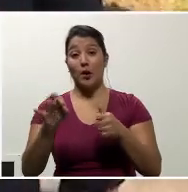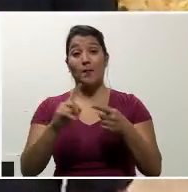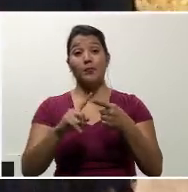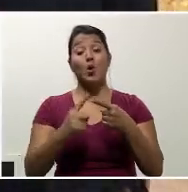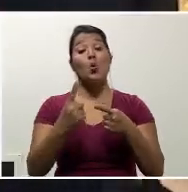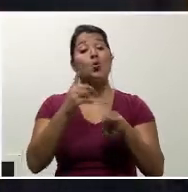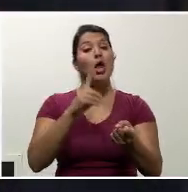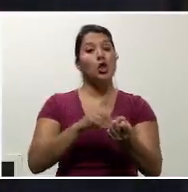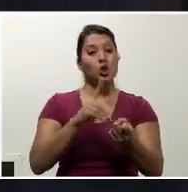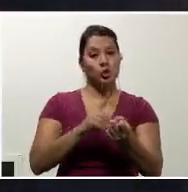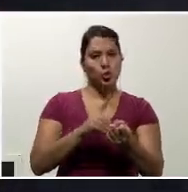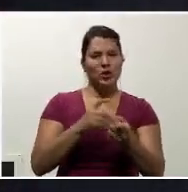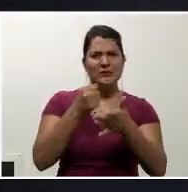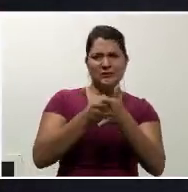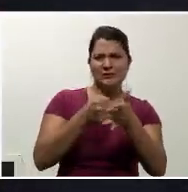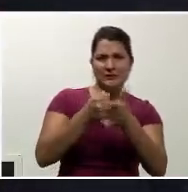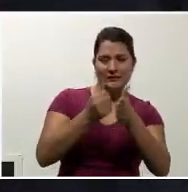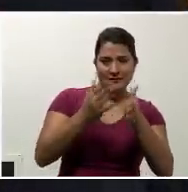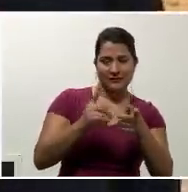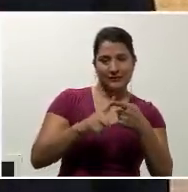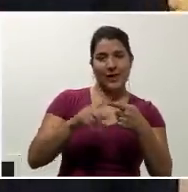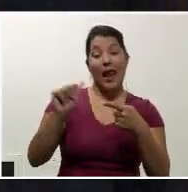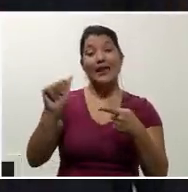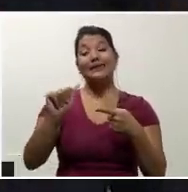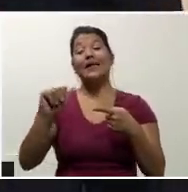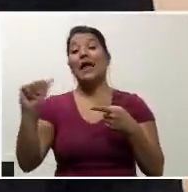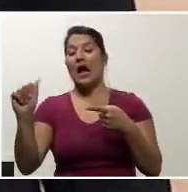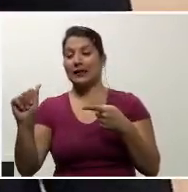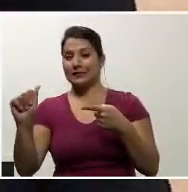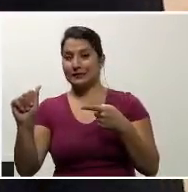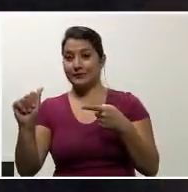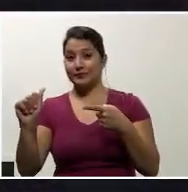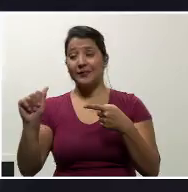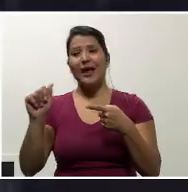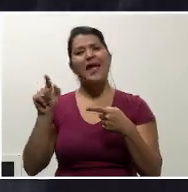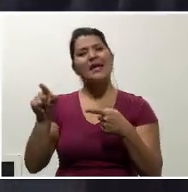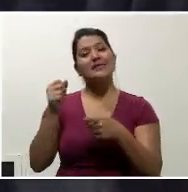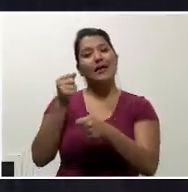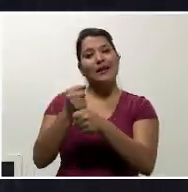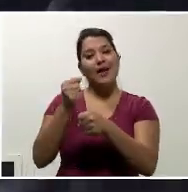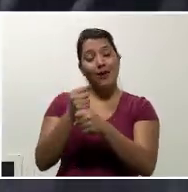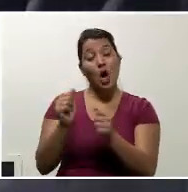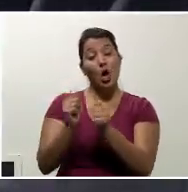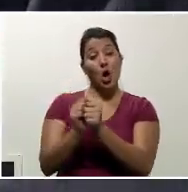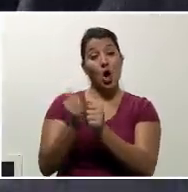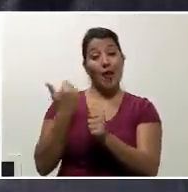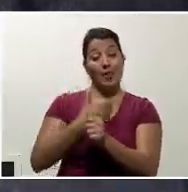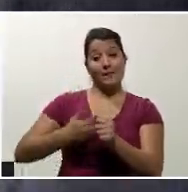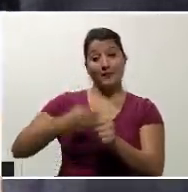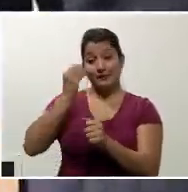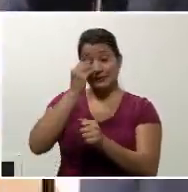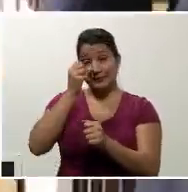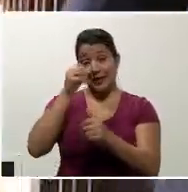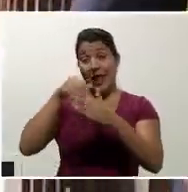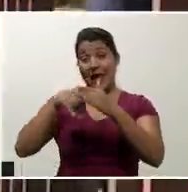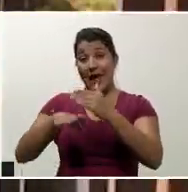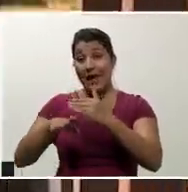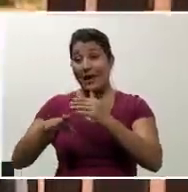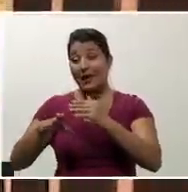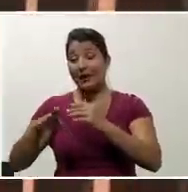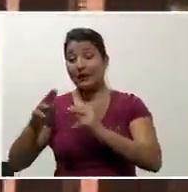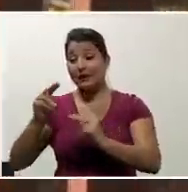una médico activista, Alexandra Arce von Herold, quien trabajó con Arias en la promoción del Tratado de Comercio de Armas